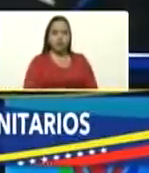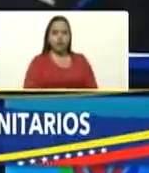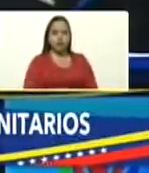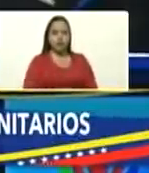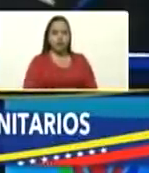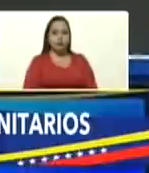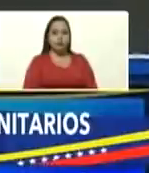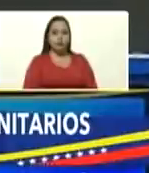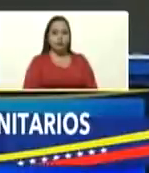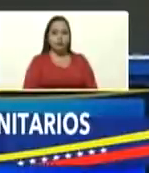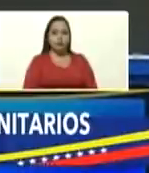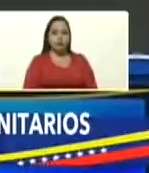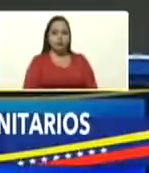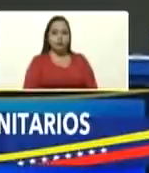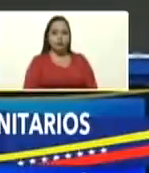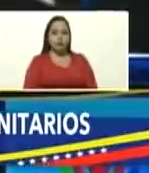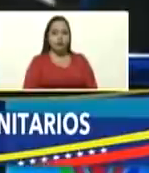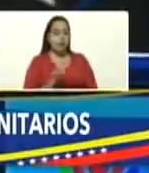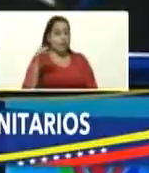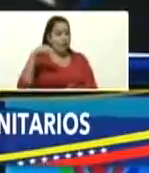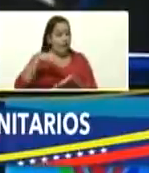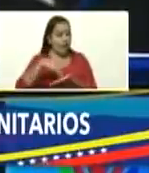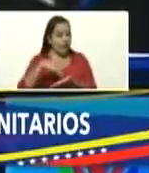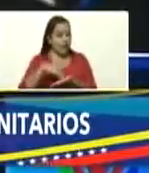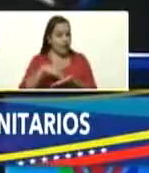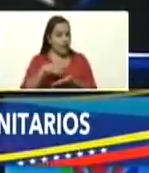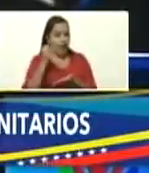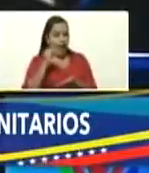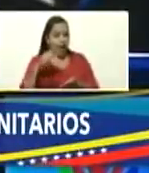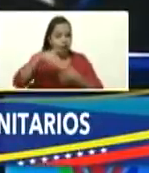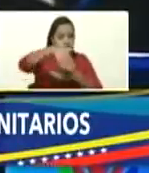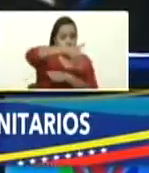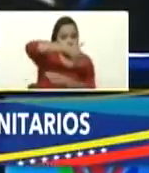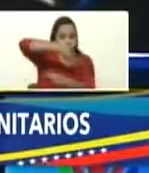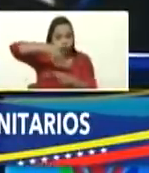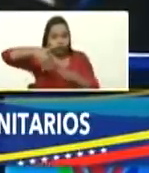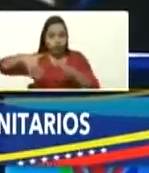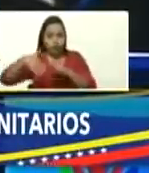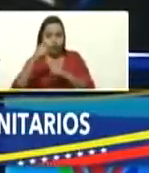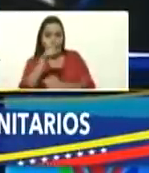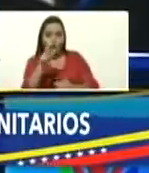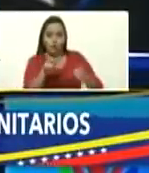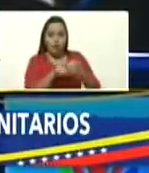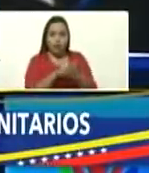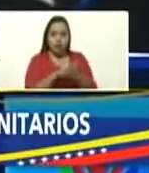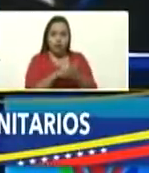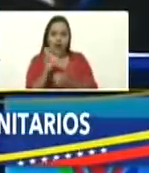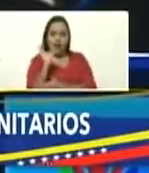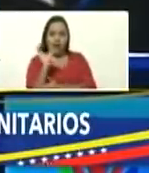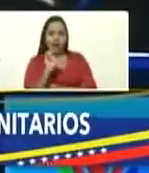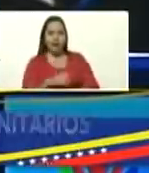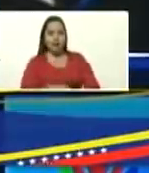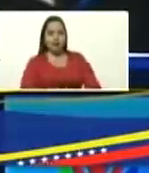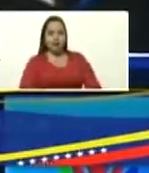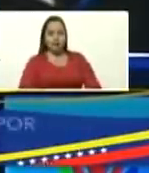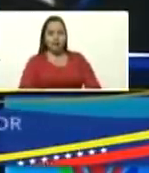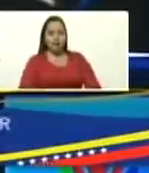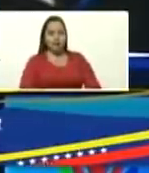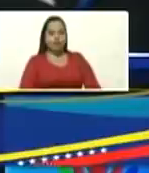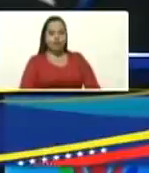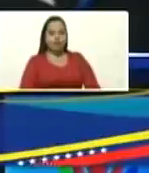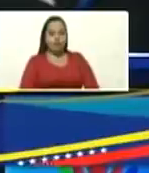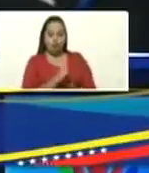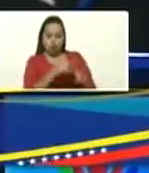Un estado Miranda que rodea completico a la capital.